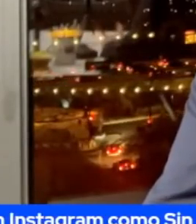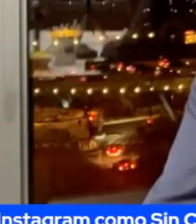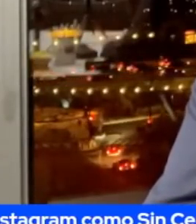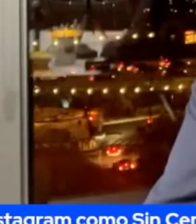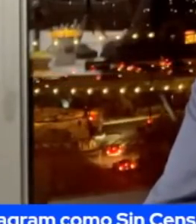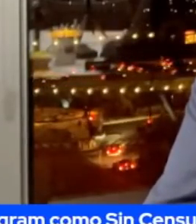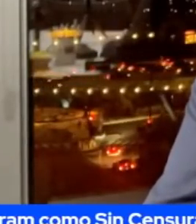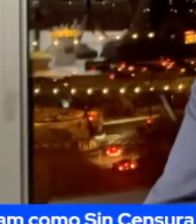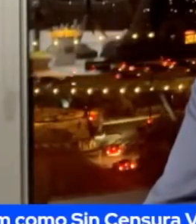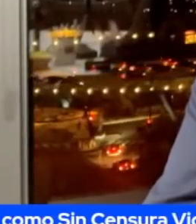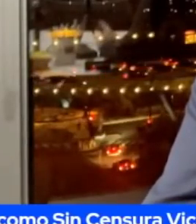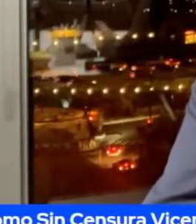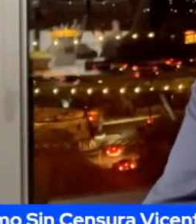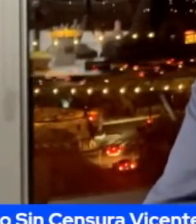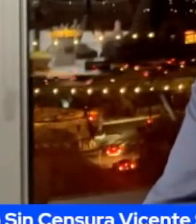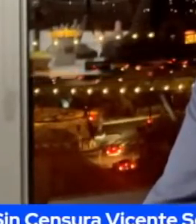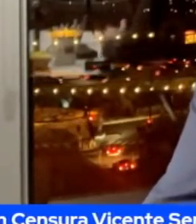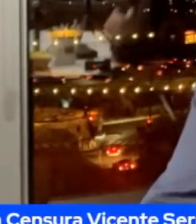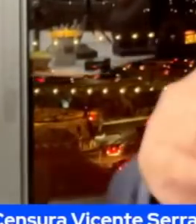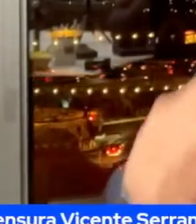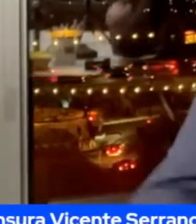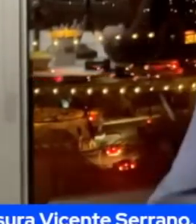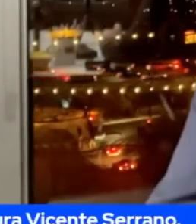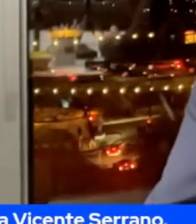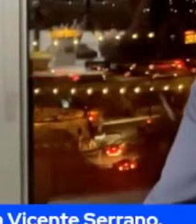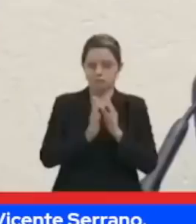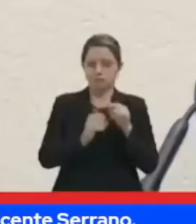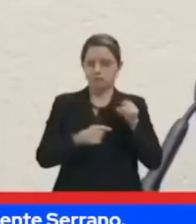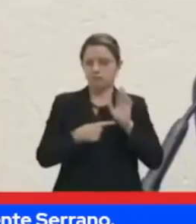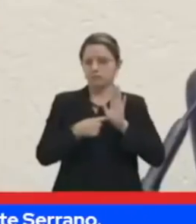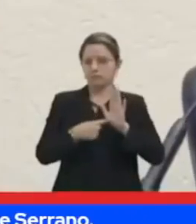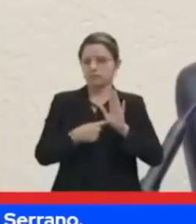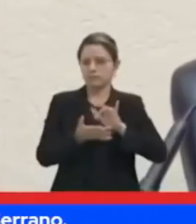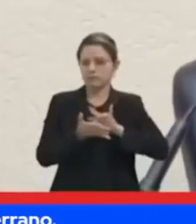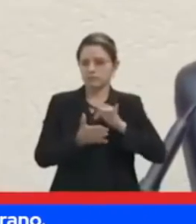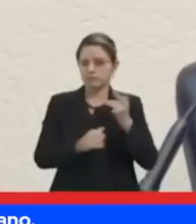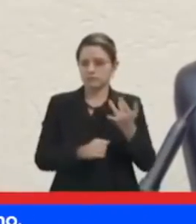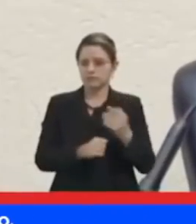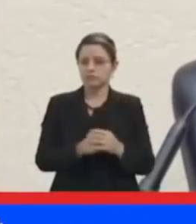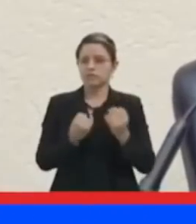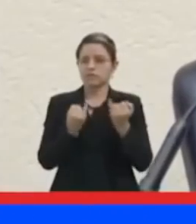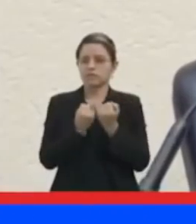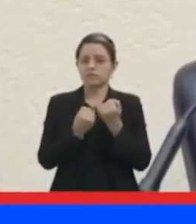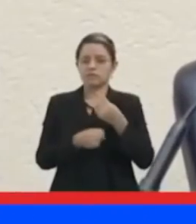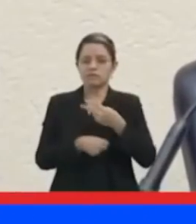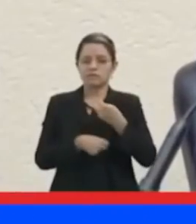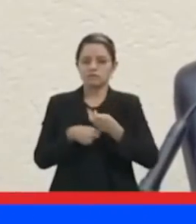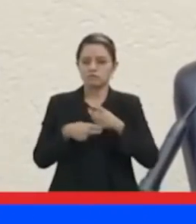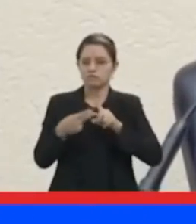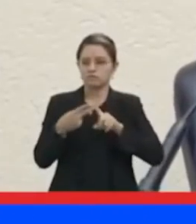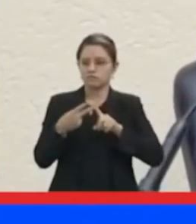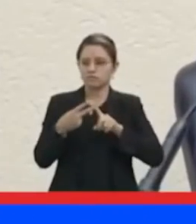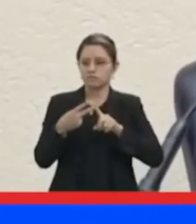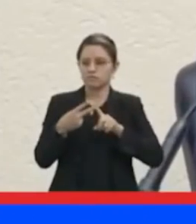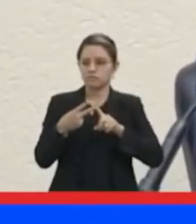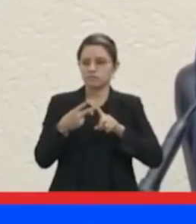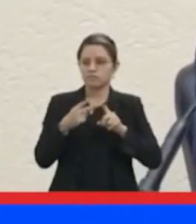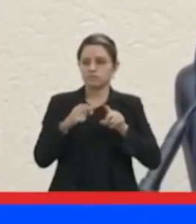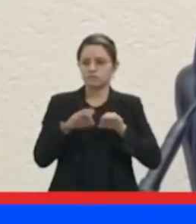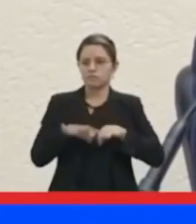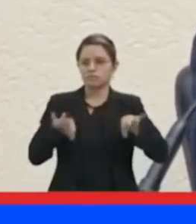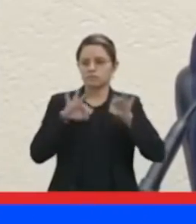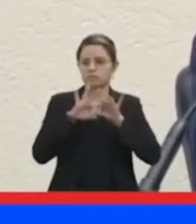a que la tiras de hecho a que le tiras de ahí escuché y en segundo lugar señalando me importa subrayar